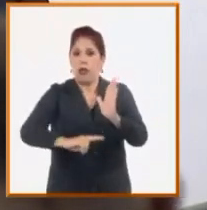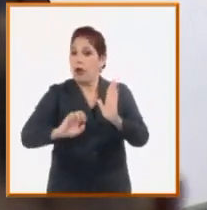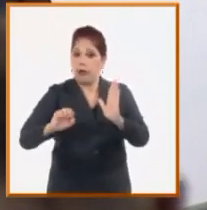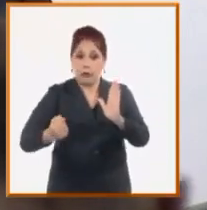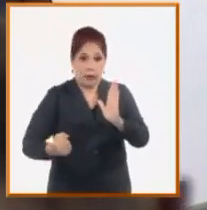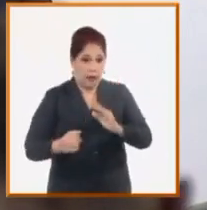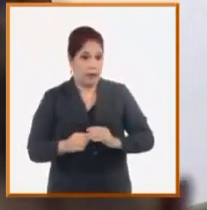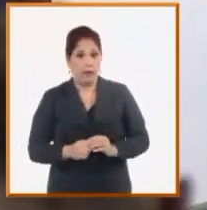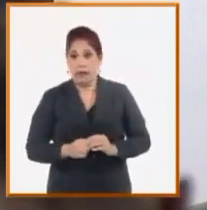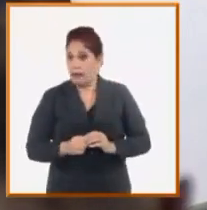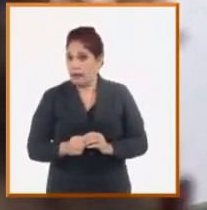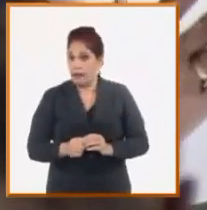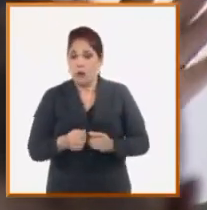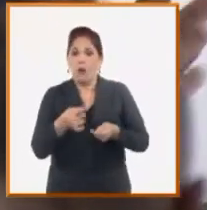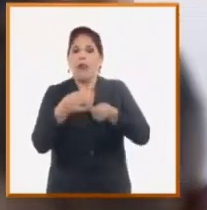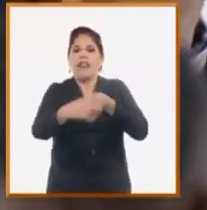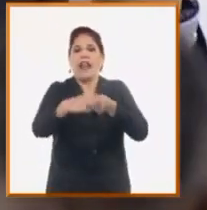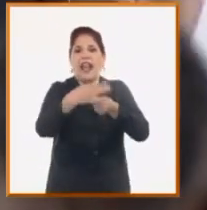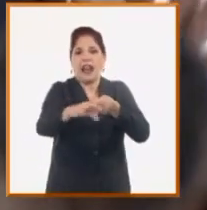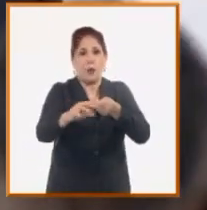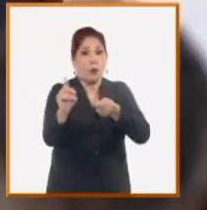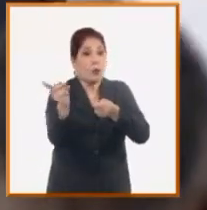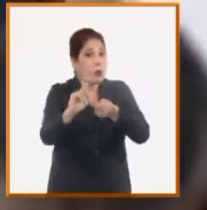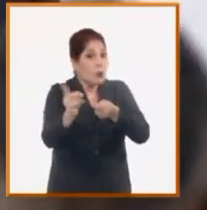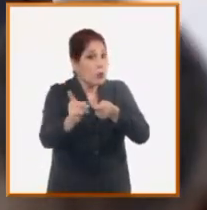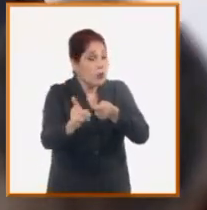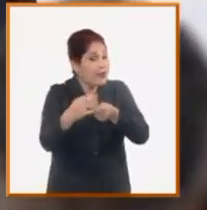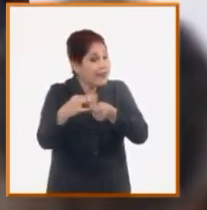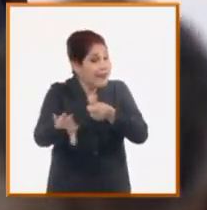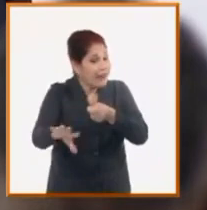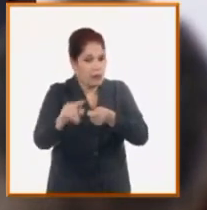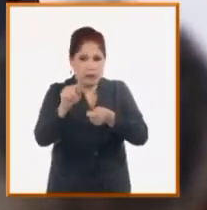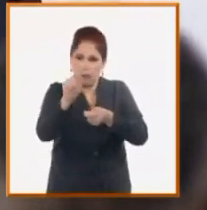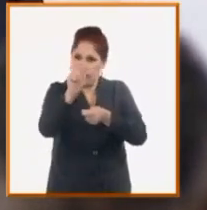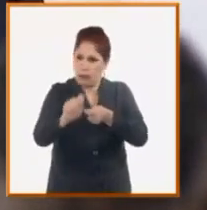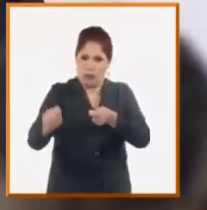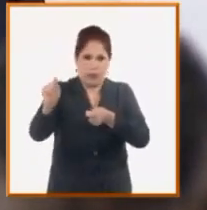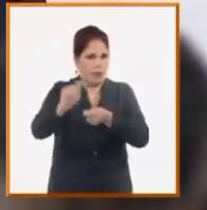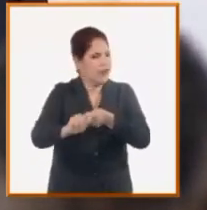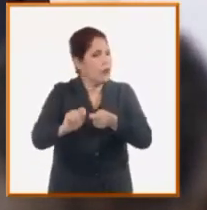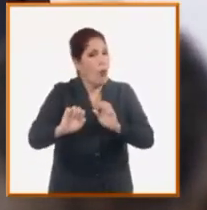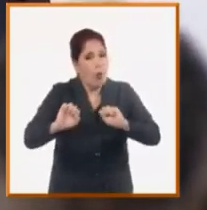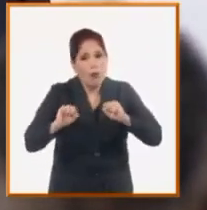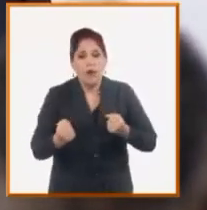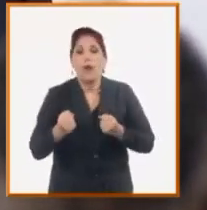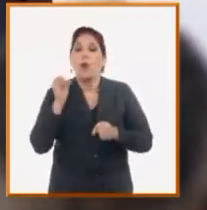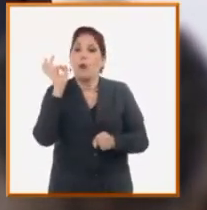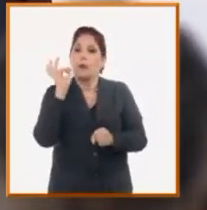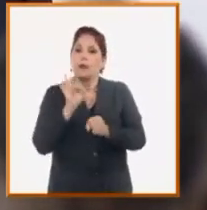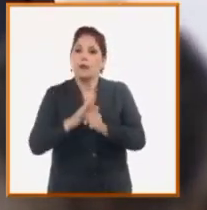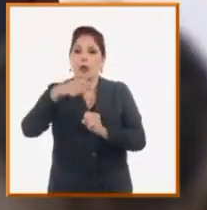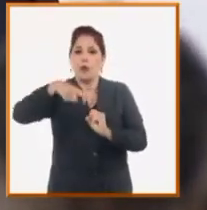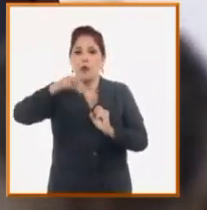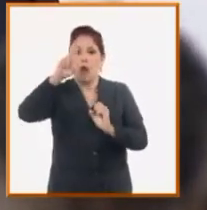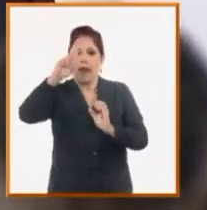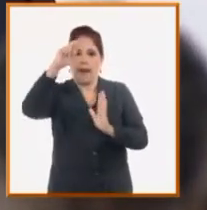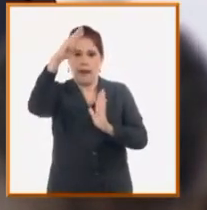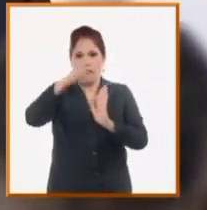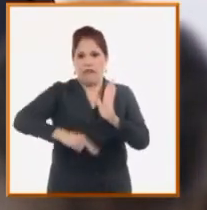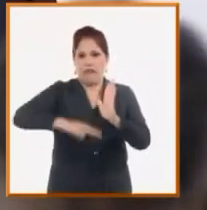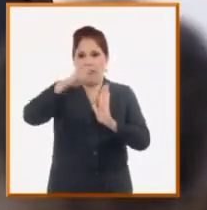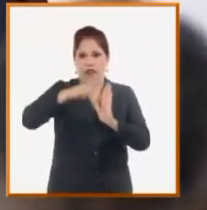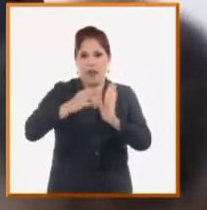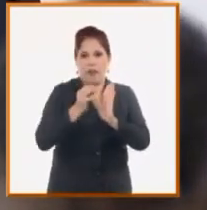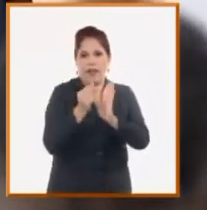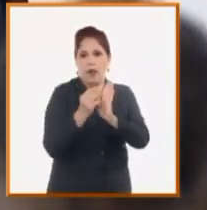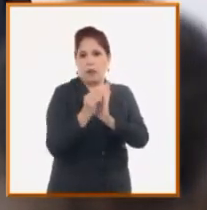bancarizado. Nunca vamos a cerrar que se pueda pagar en efectivo, pero lo que no se le puede